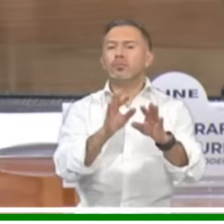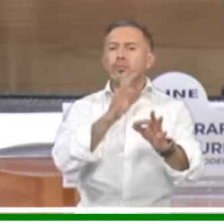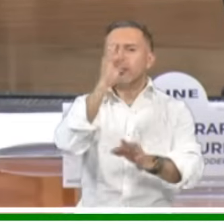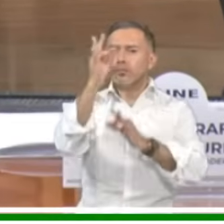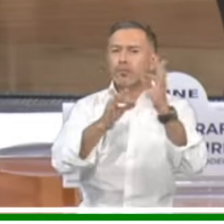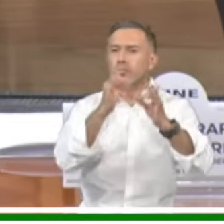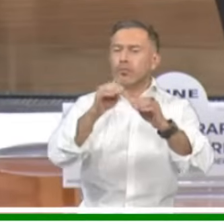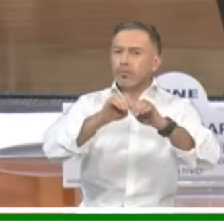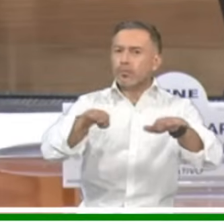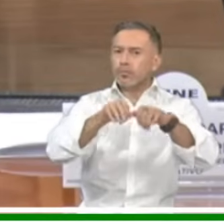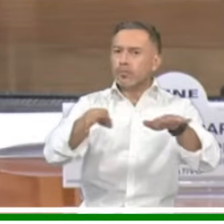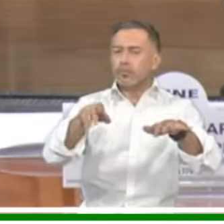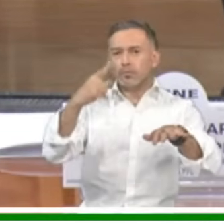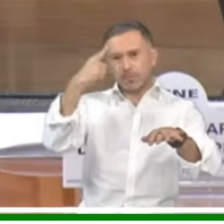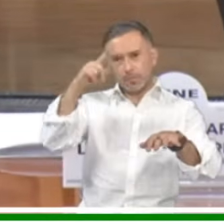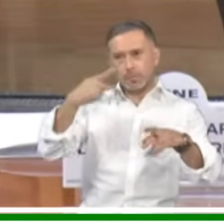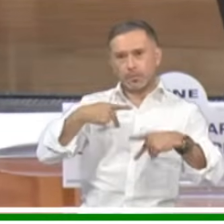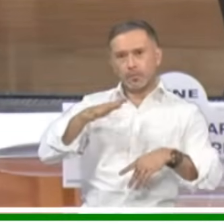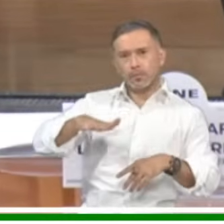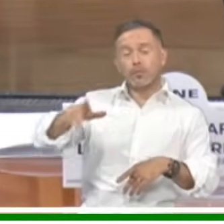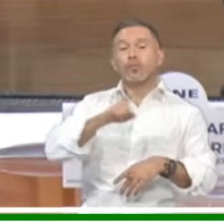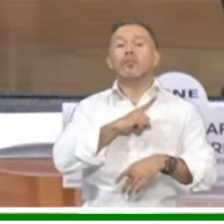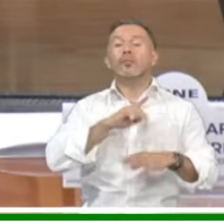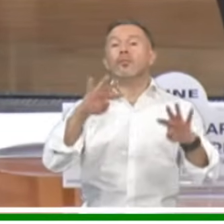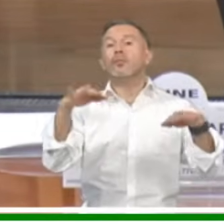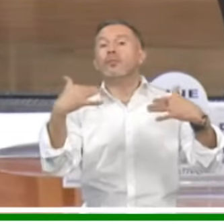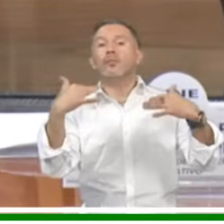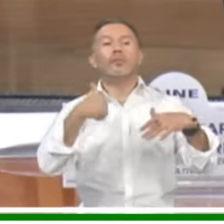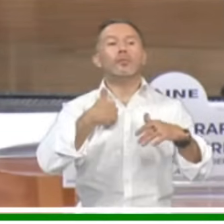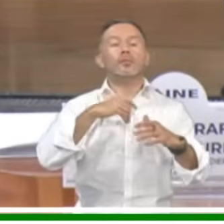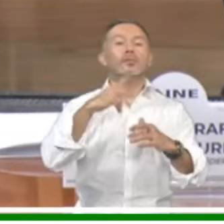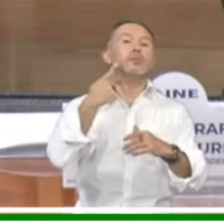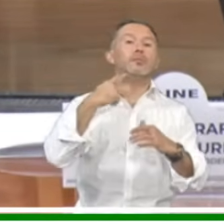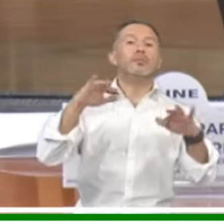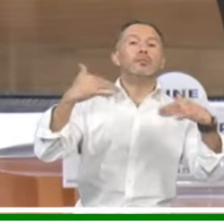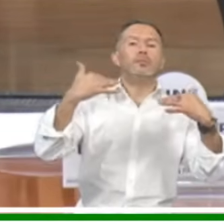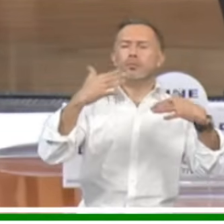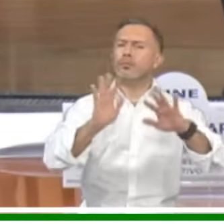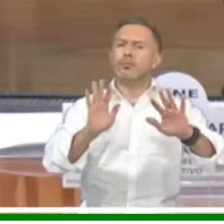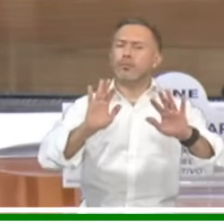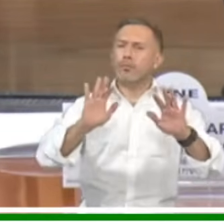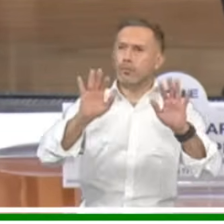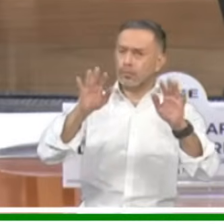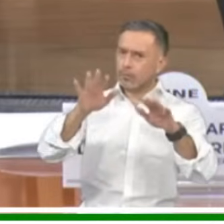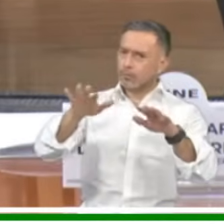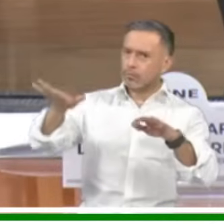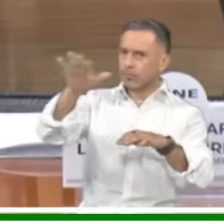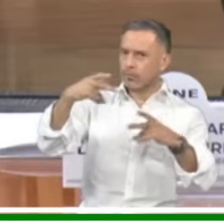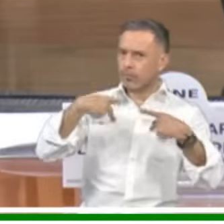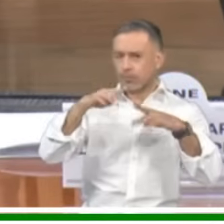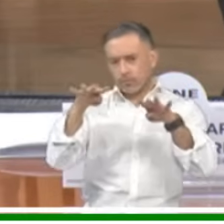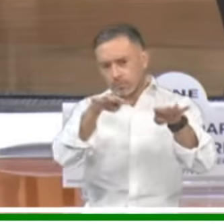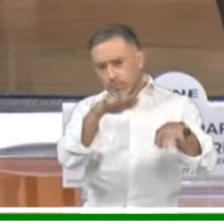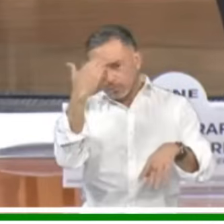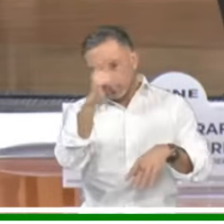la ciudadanía, no solo espacios de lucimiento político, por lo que debemos generar un mayor interés de la ciudadanía en conocer a quienes